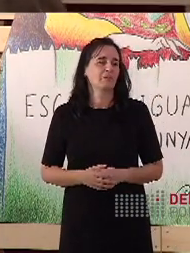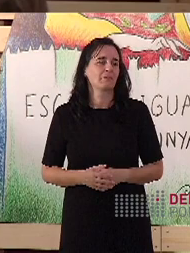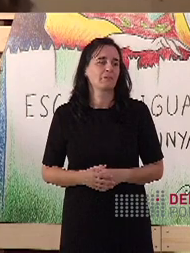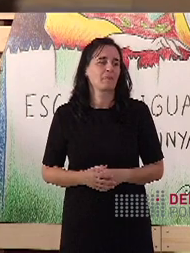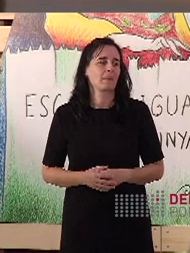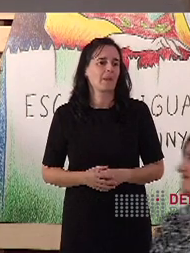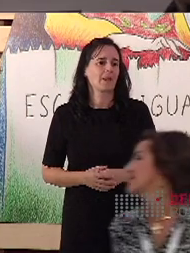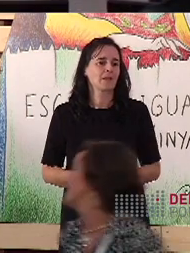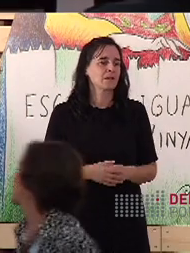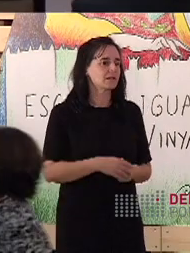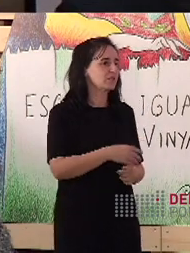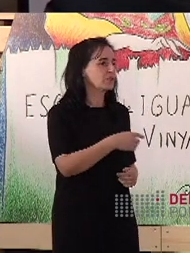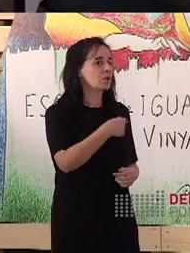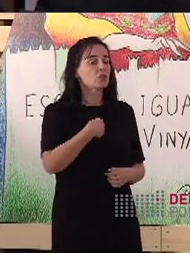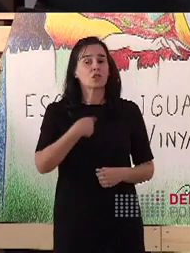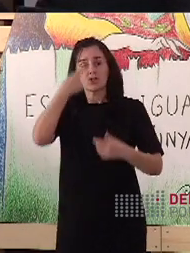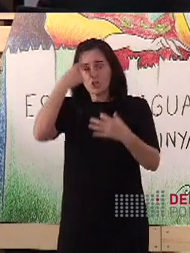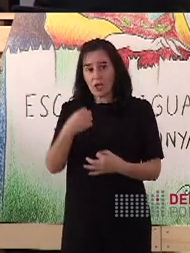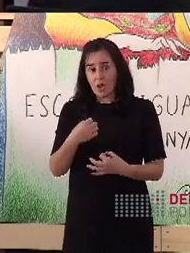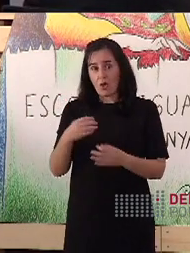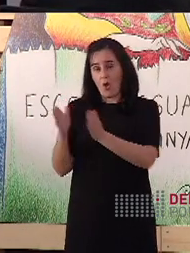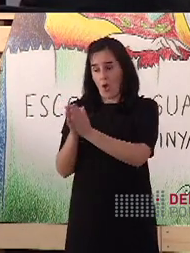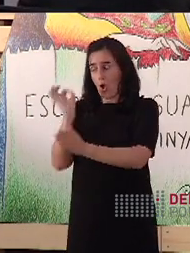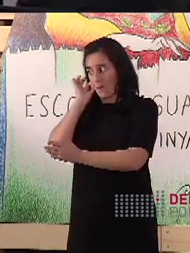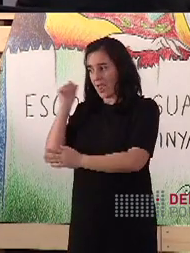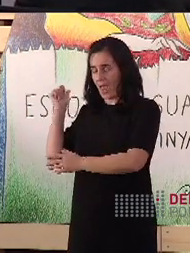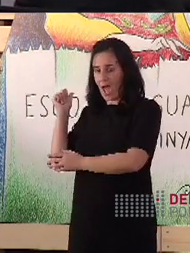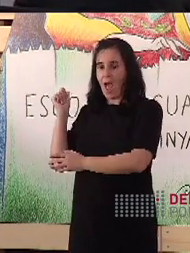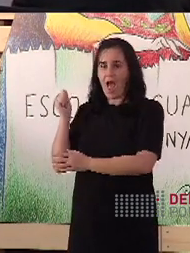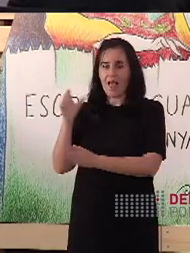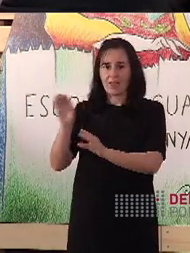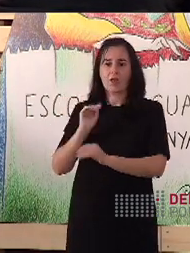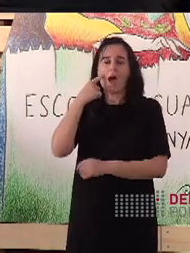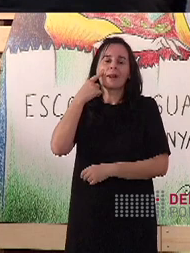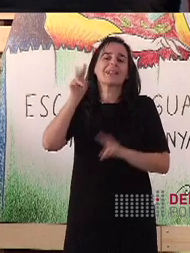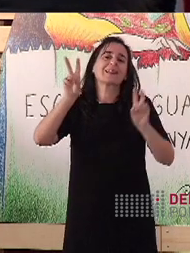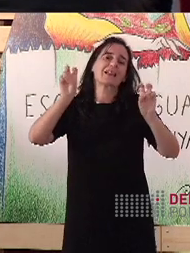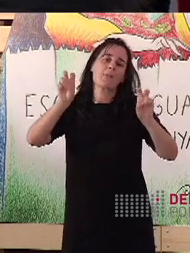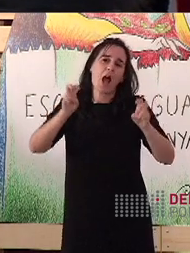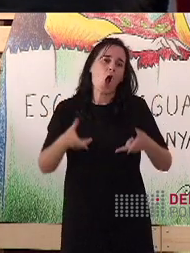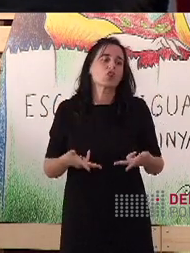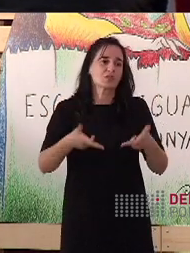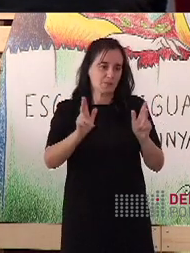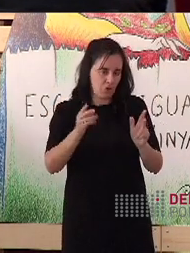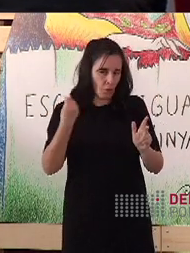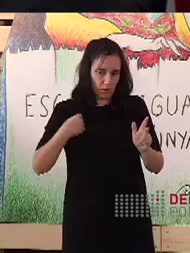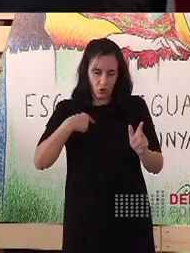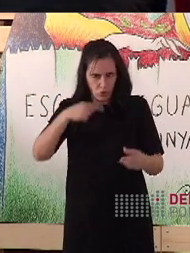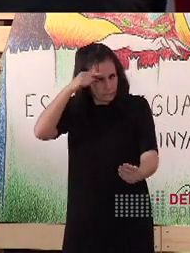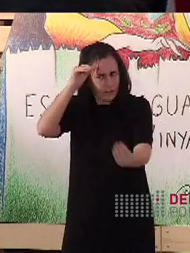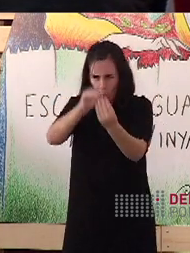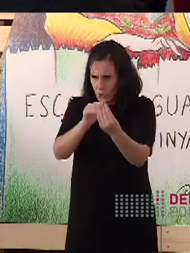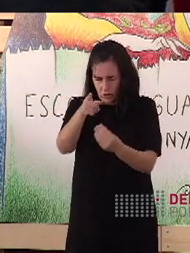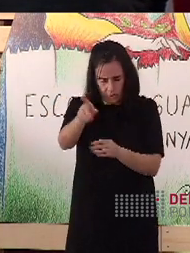Es que sé que va a decir algo. Yo creo que he entendido a la compañera. A ver, con el tema del consentimiento, con relación a lo que estás explicando ahora, estoy totalmente de acuerdo